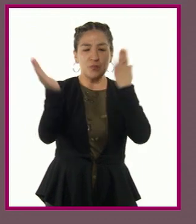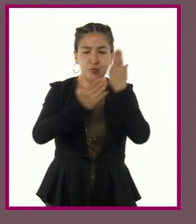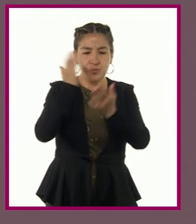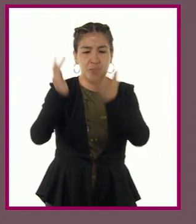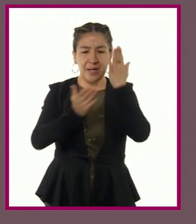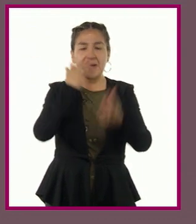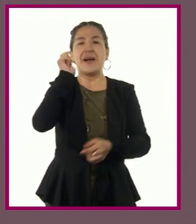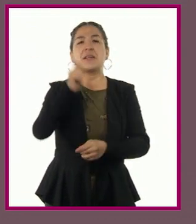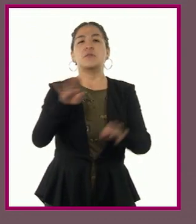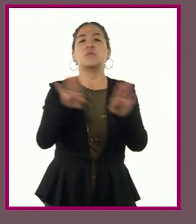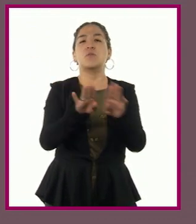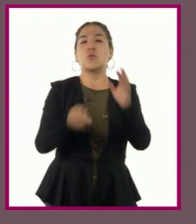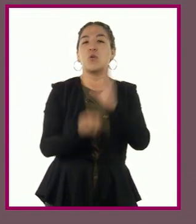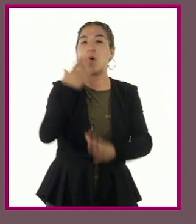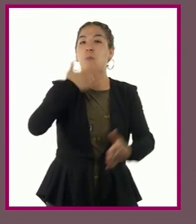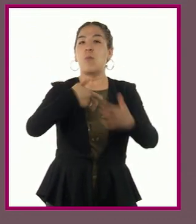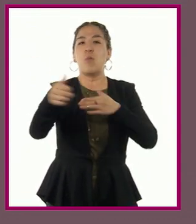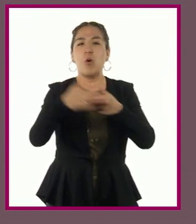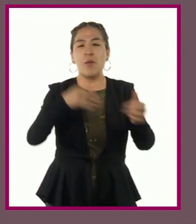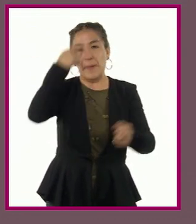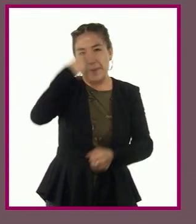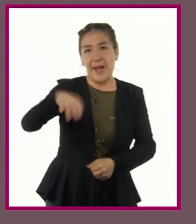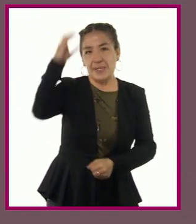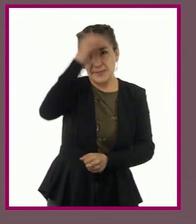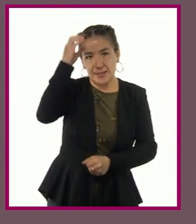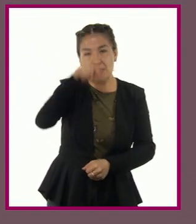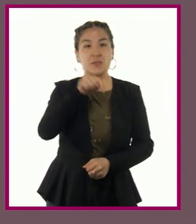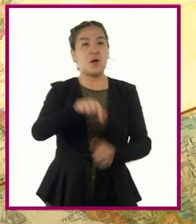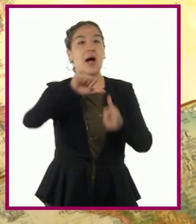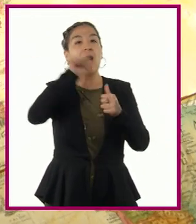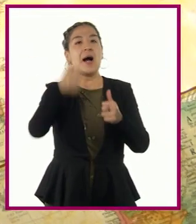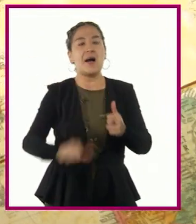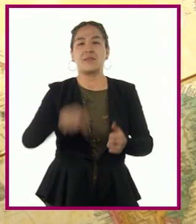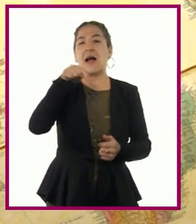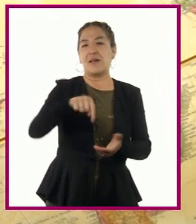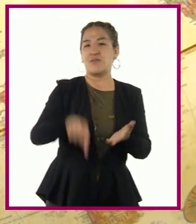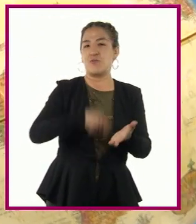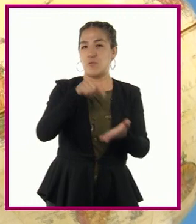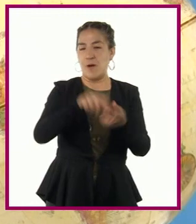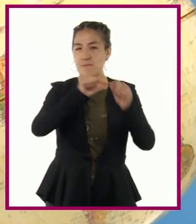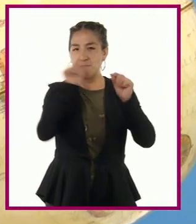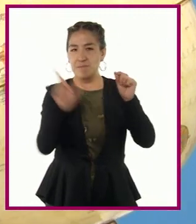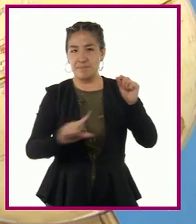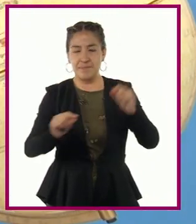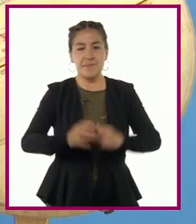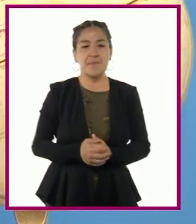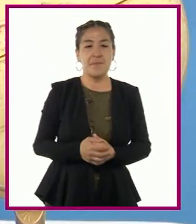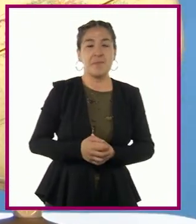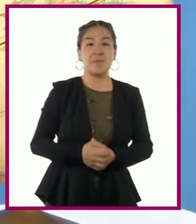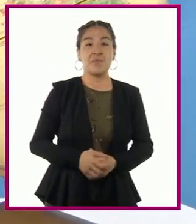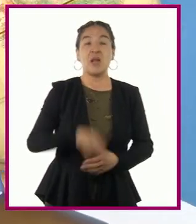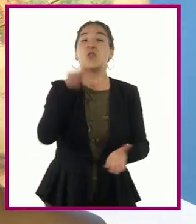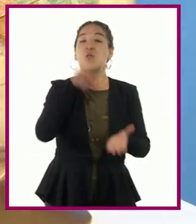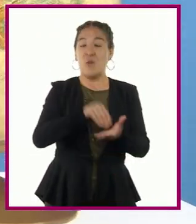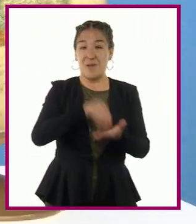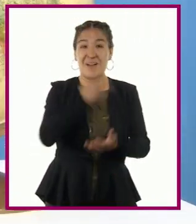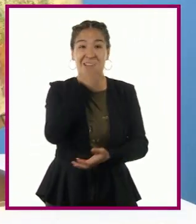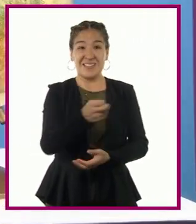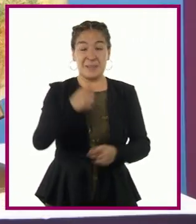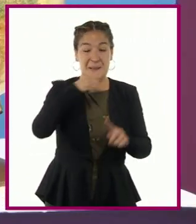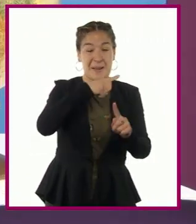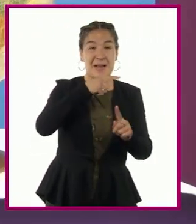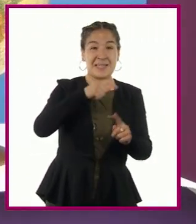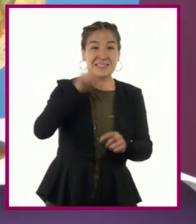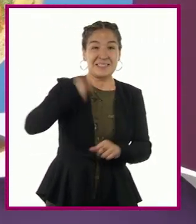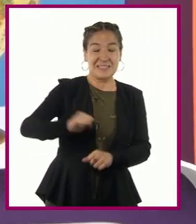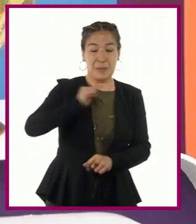la modernización de las ciencias y de las artes en su patria. Todavía, a mediados del siglo, predominaba